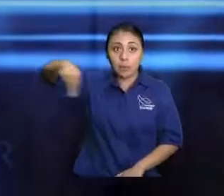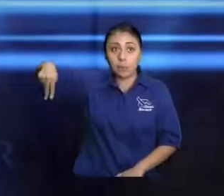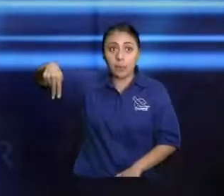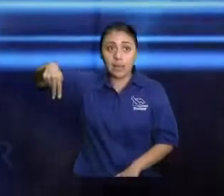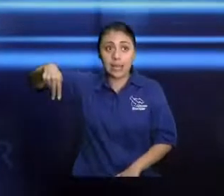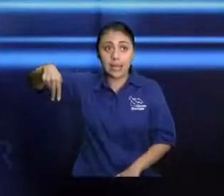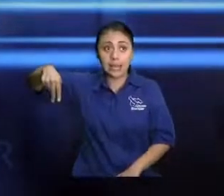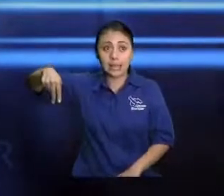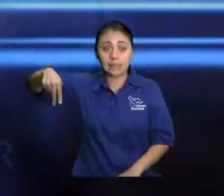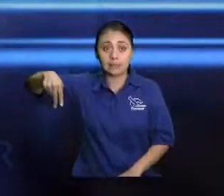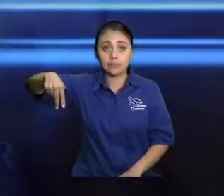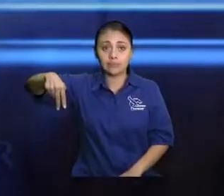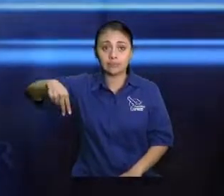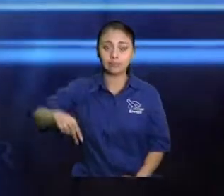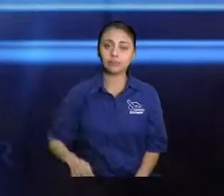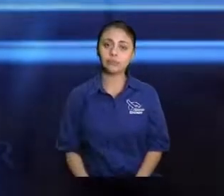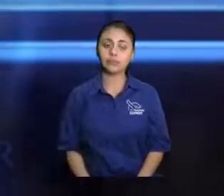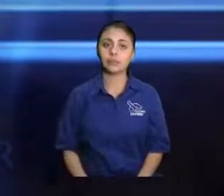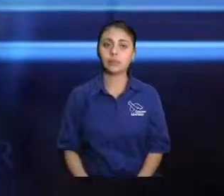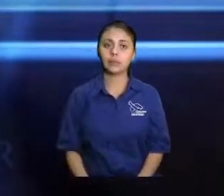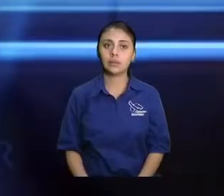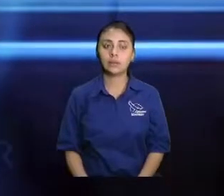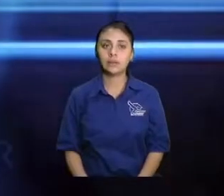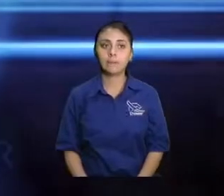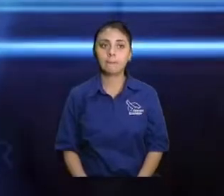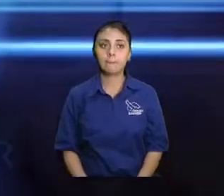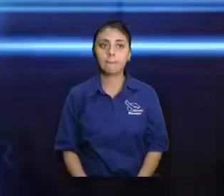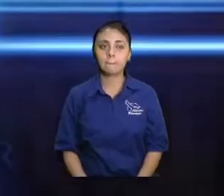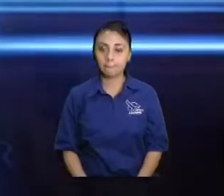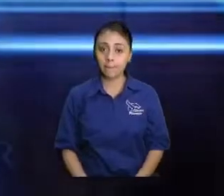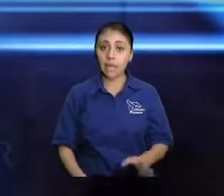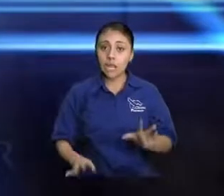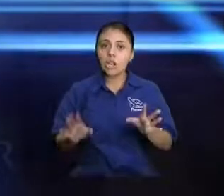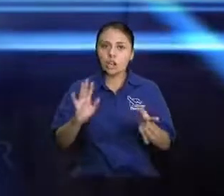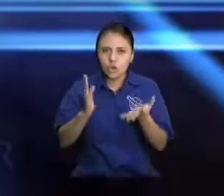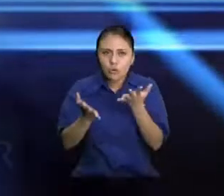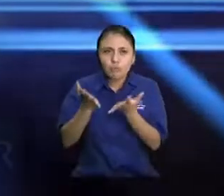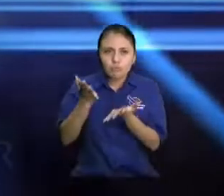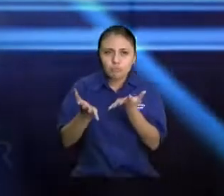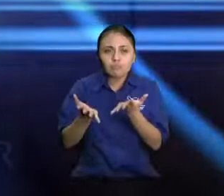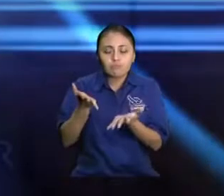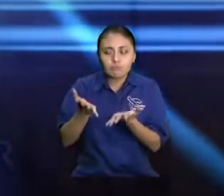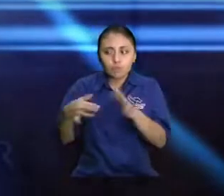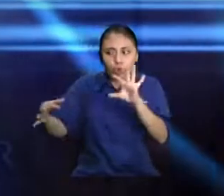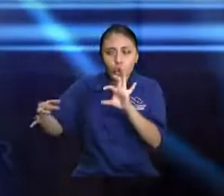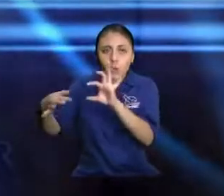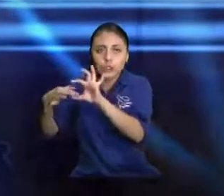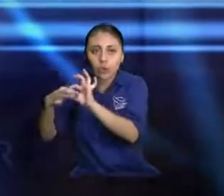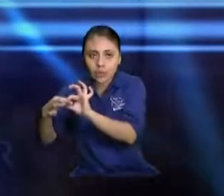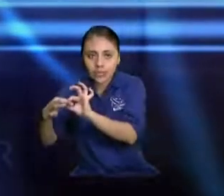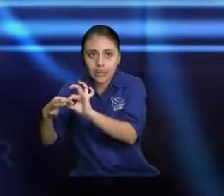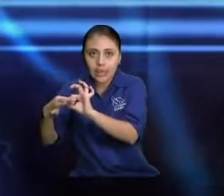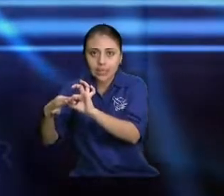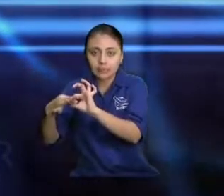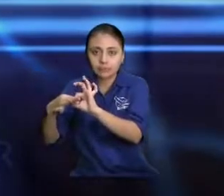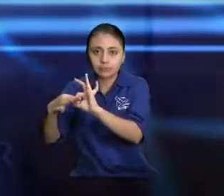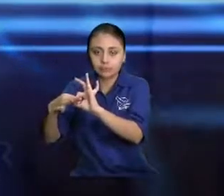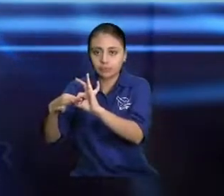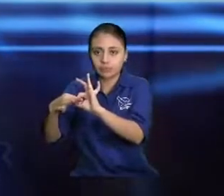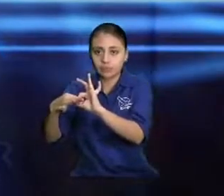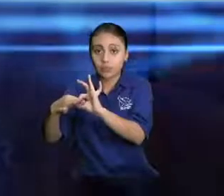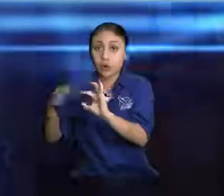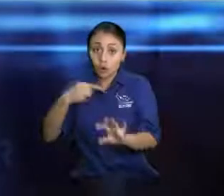Este menosprecio que acabamos de ver en Proverbios 18:3 lo podemos contextualizar con el de que yo le hablé